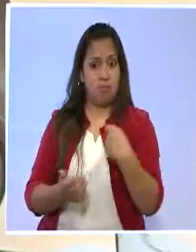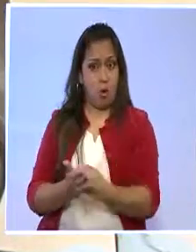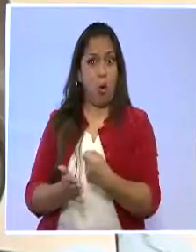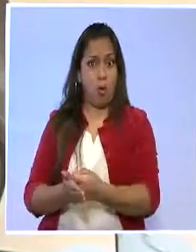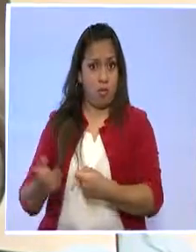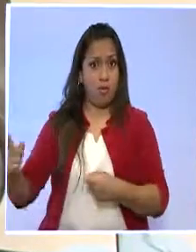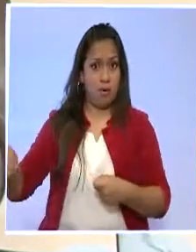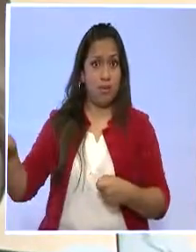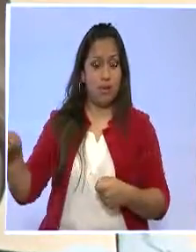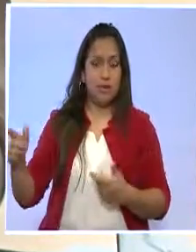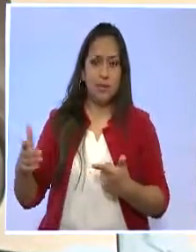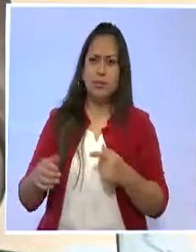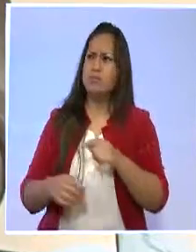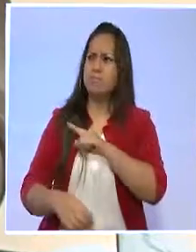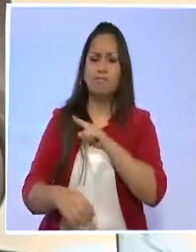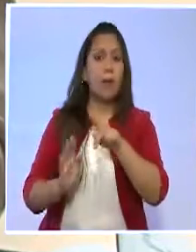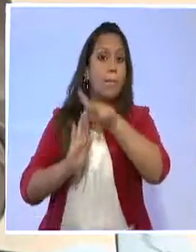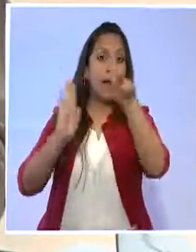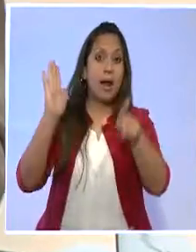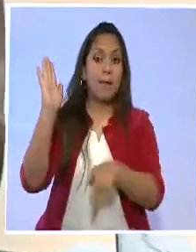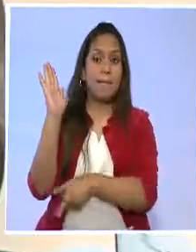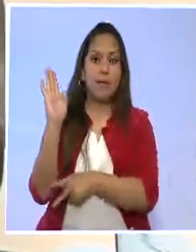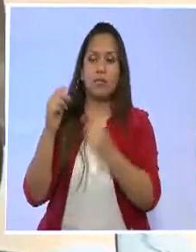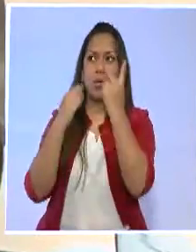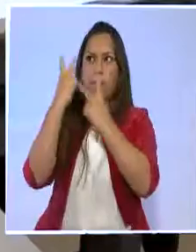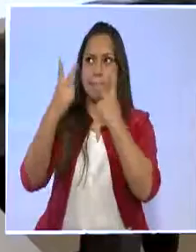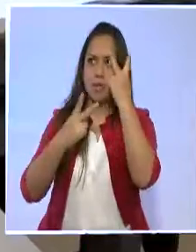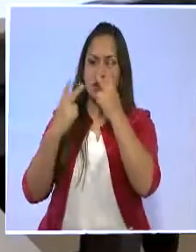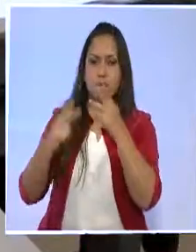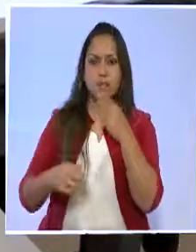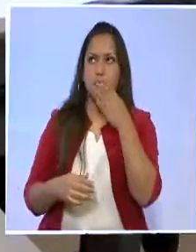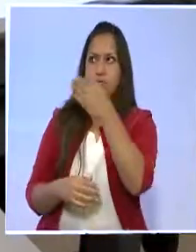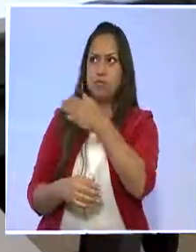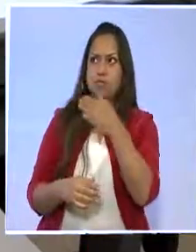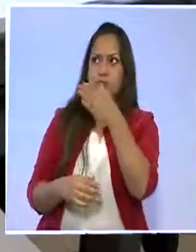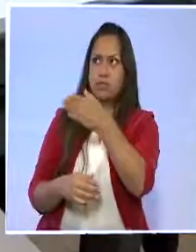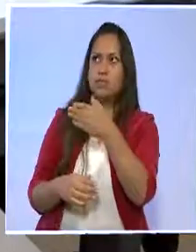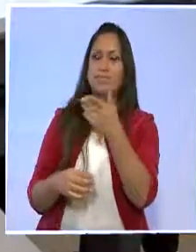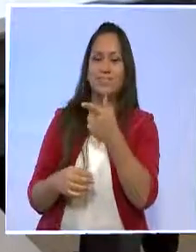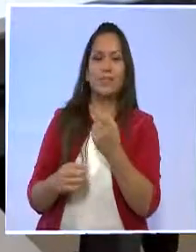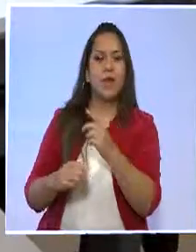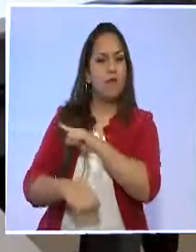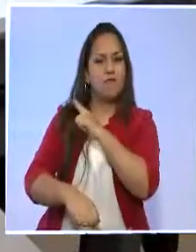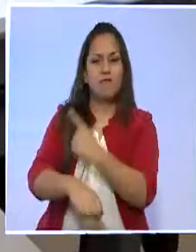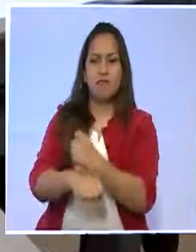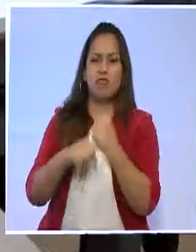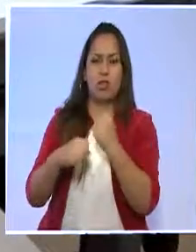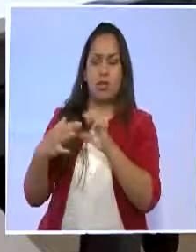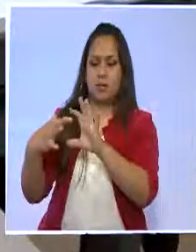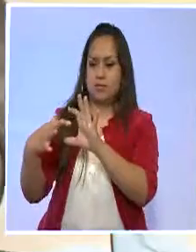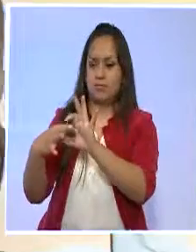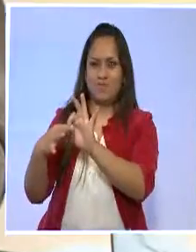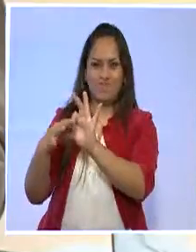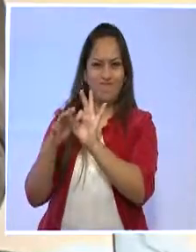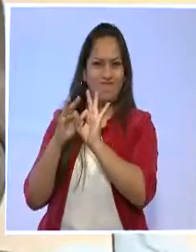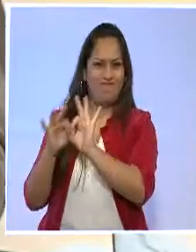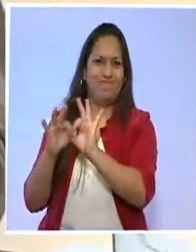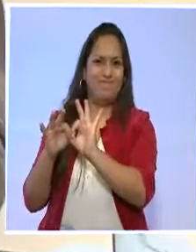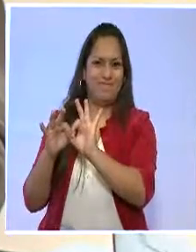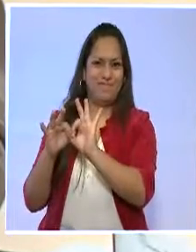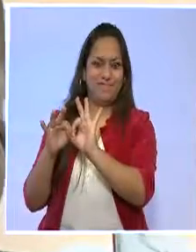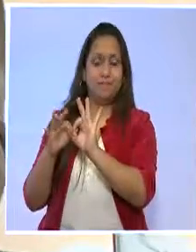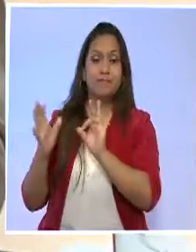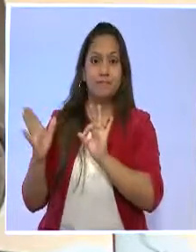relación interparlamentaria con estos países con los que tenemos luchas comunes y esas luchas comunes con justamente que en base a nuestros